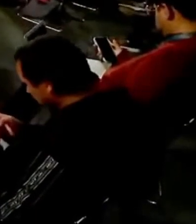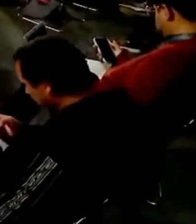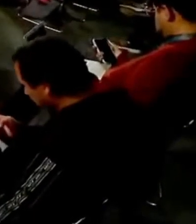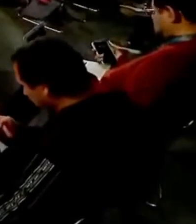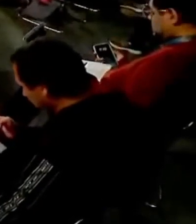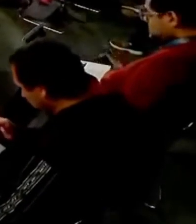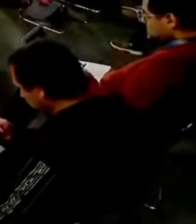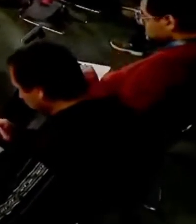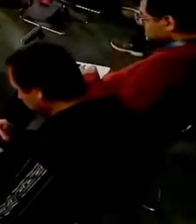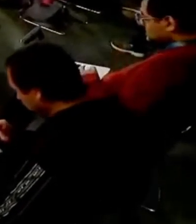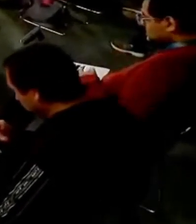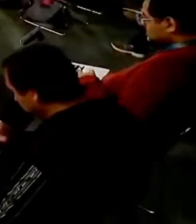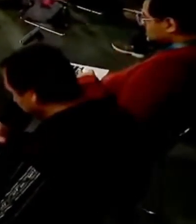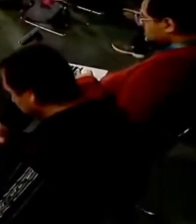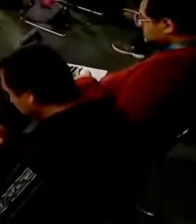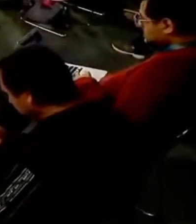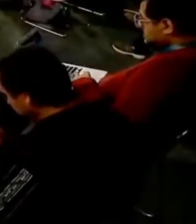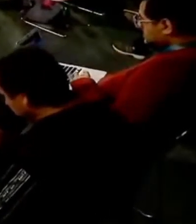administrador de fondos,